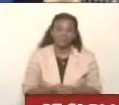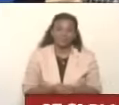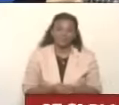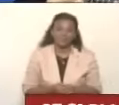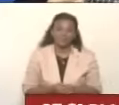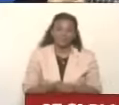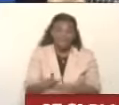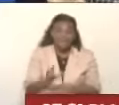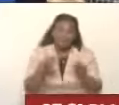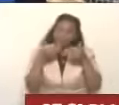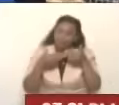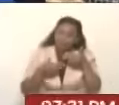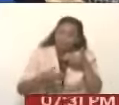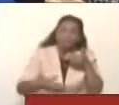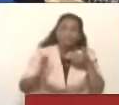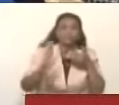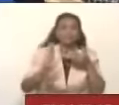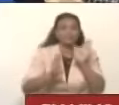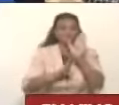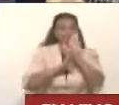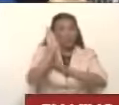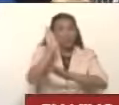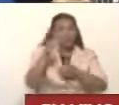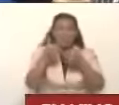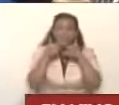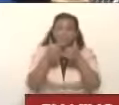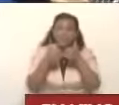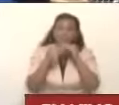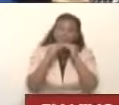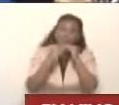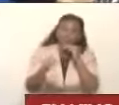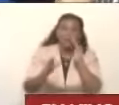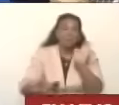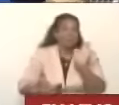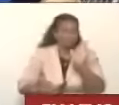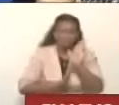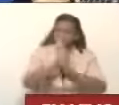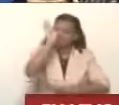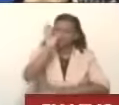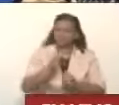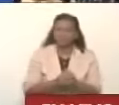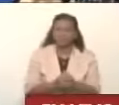Y de aquí en adelante todo lo que va a salir es bien. Vamos para mejor.